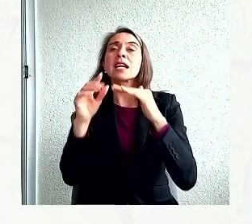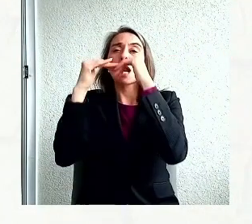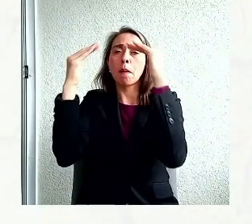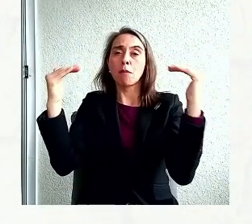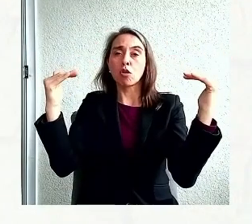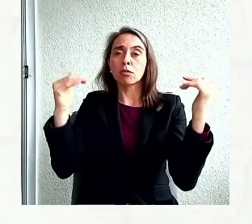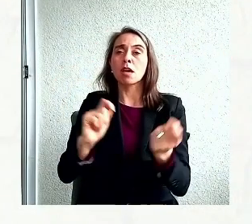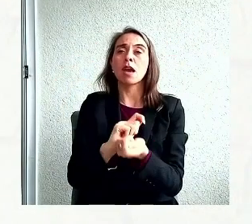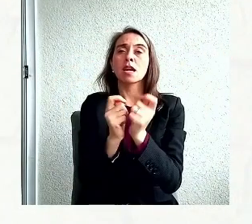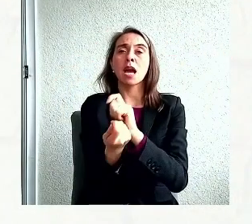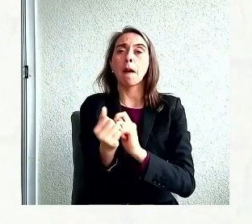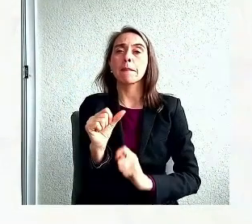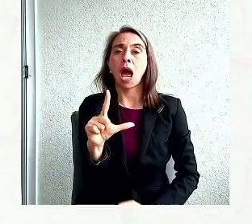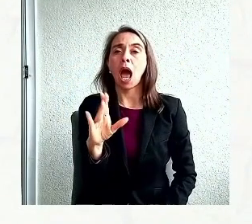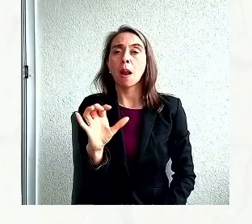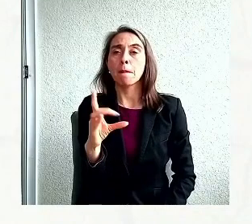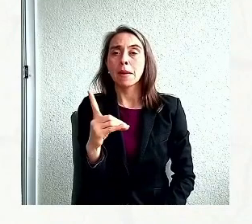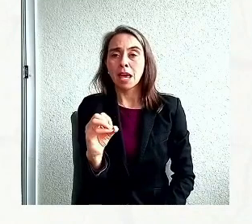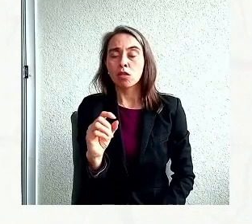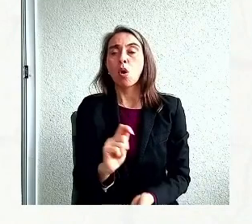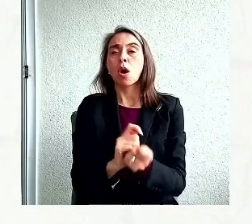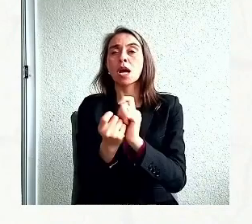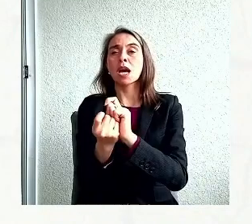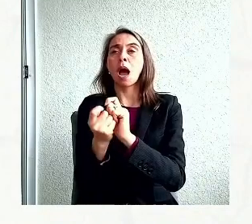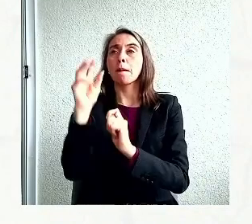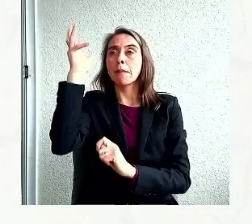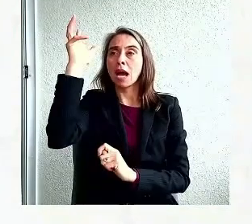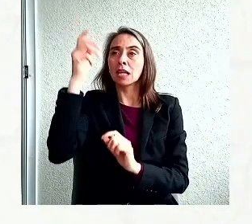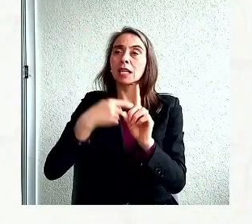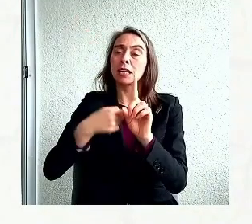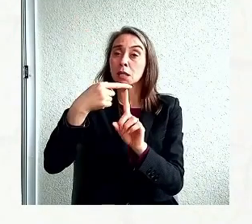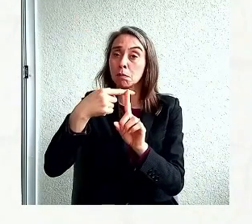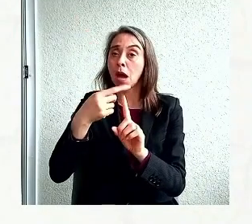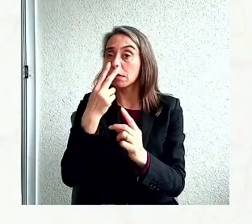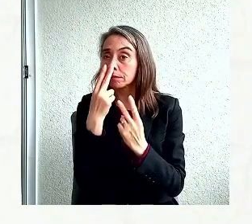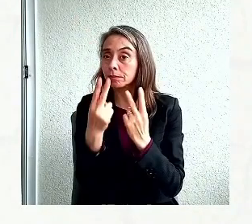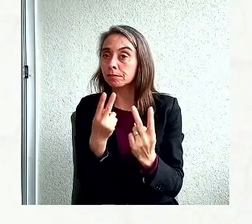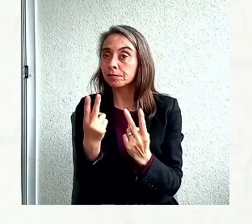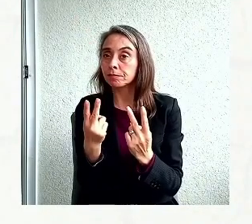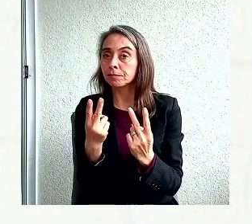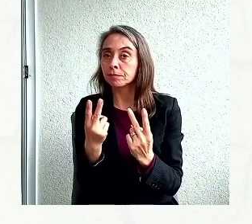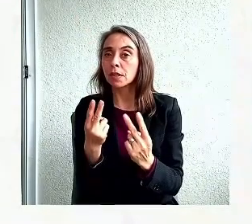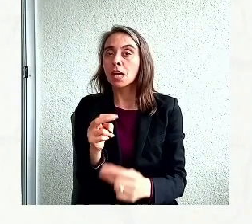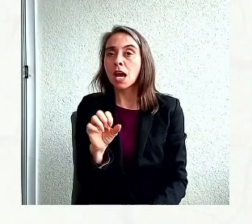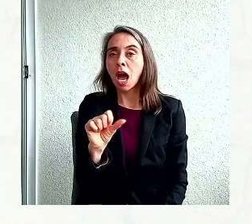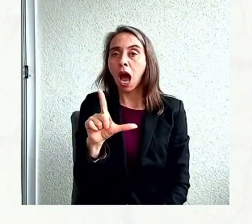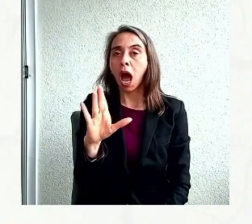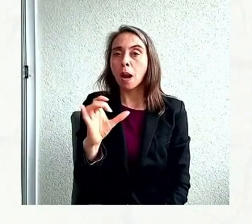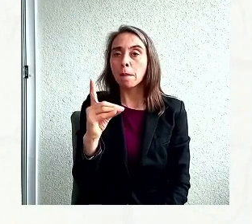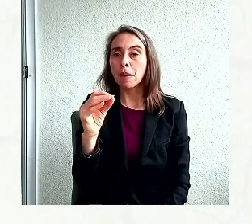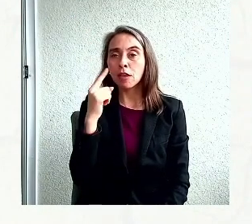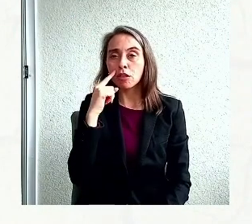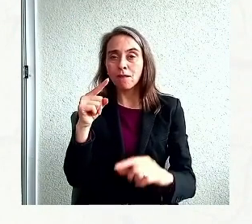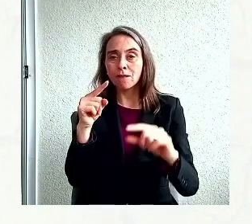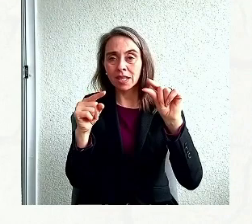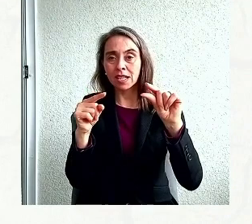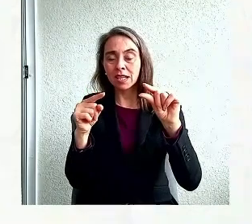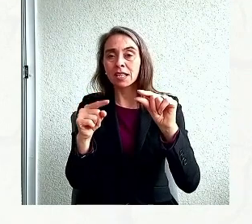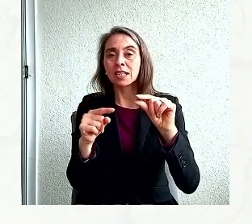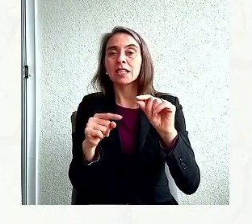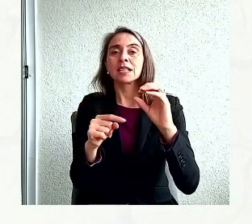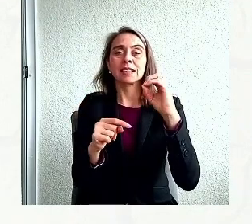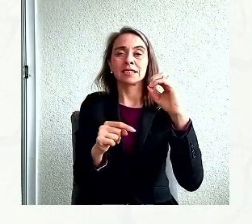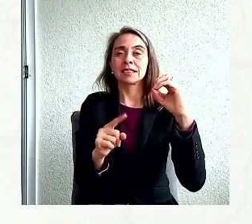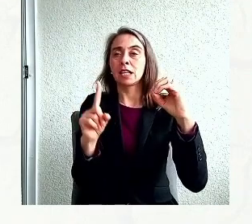nivel, obviamente, de la escala de 0 a 1, donde 1 es nieve fresca recién caída, que tiene la máxima capacidad de reflexión, y que obviamente en la medida